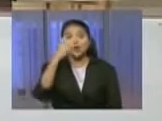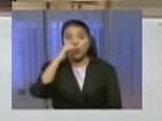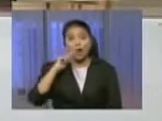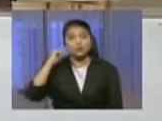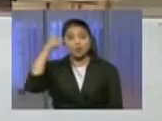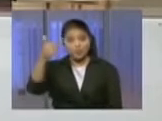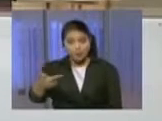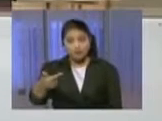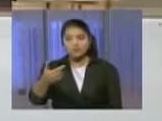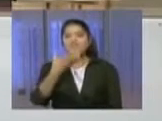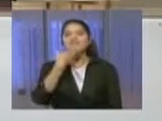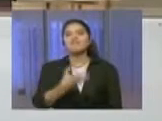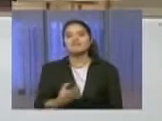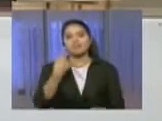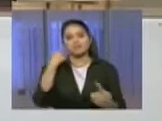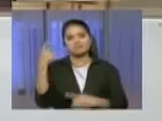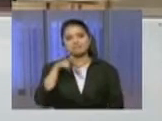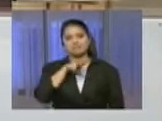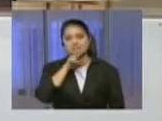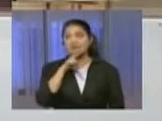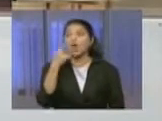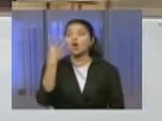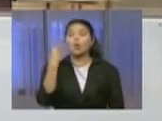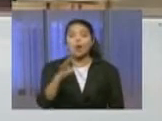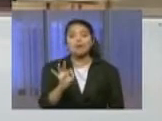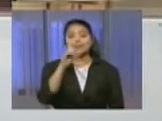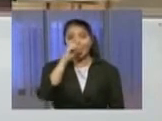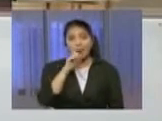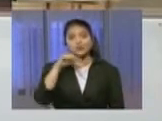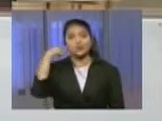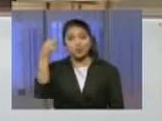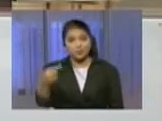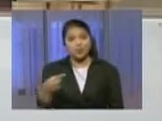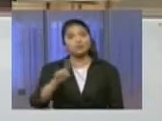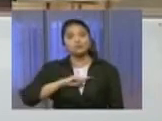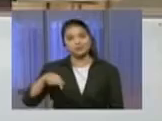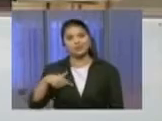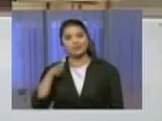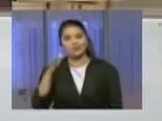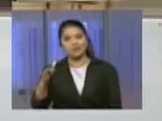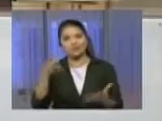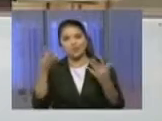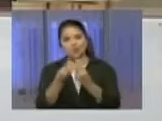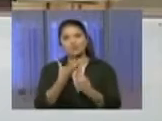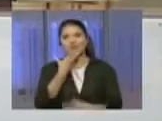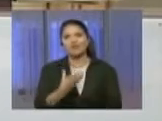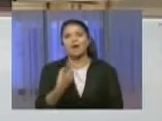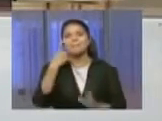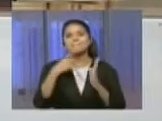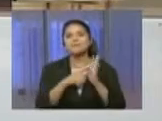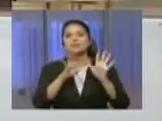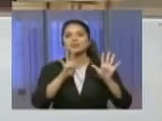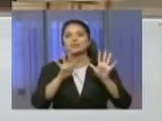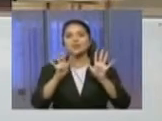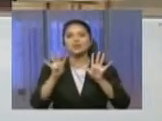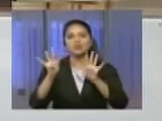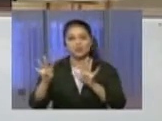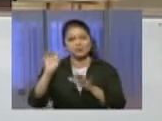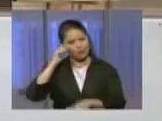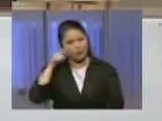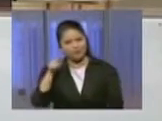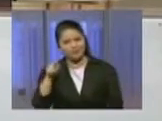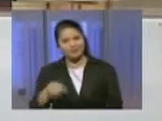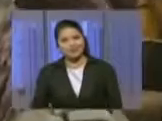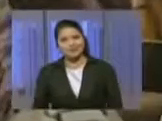miren y 40 años después ahí estuvimos Silvia con Fidel 1999 te